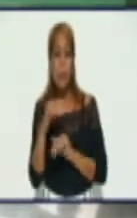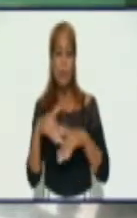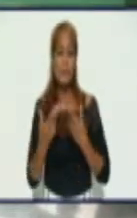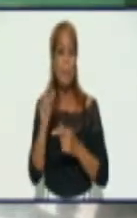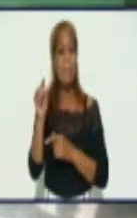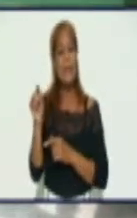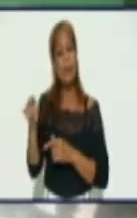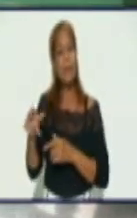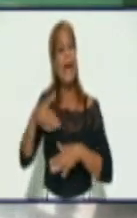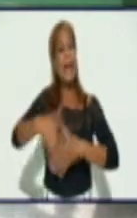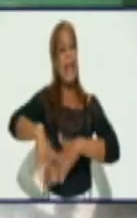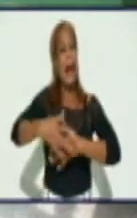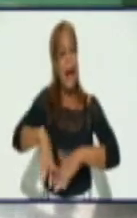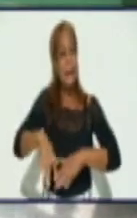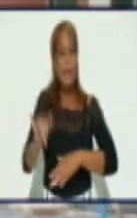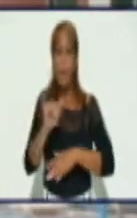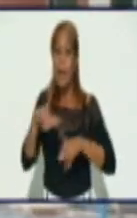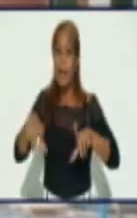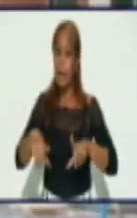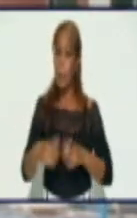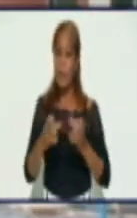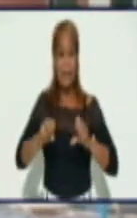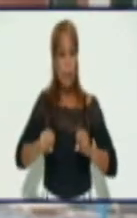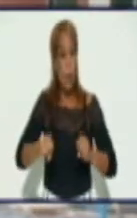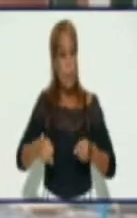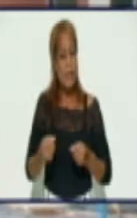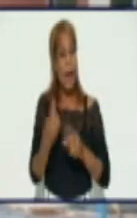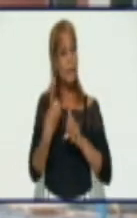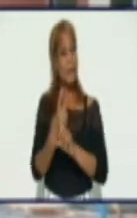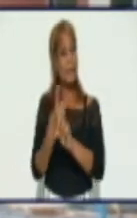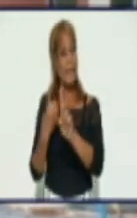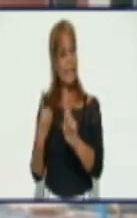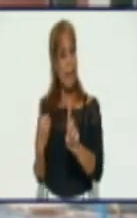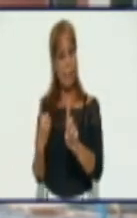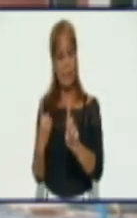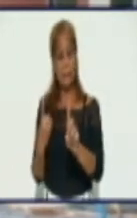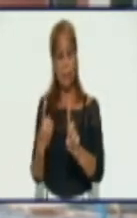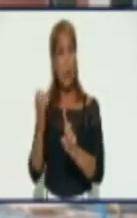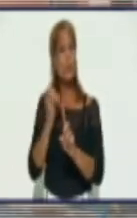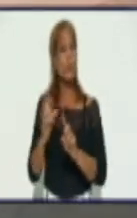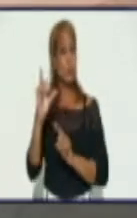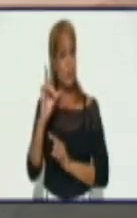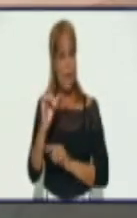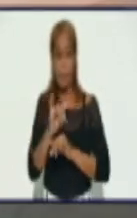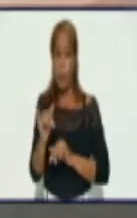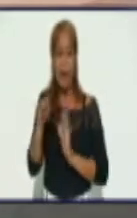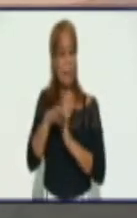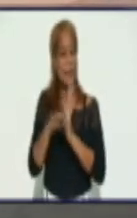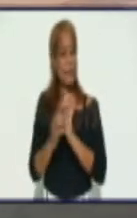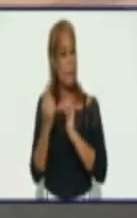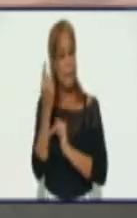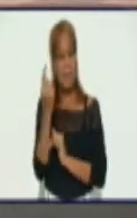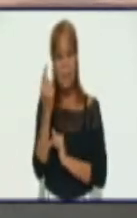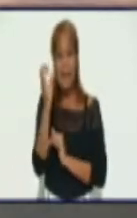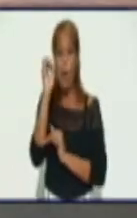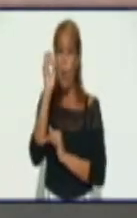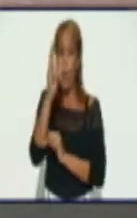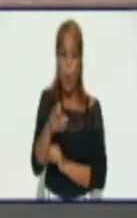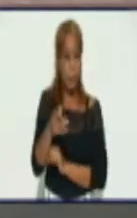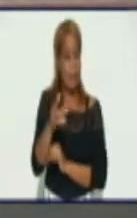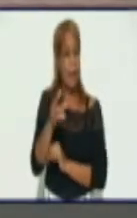el cumplimiento del distanciamiento físico, como medidas de primer orden para nosotros poder disminuir la transmisión y